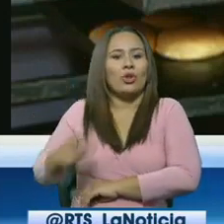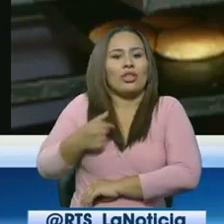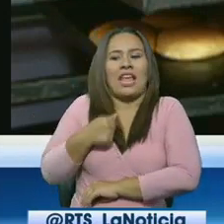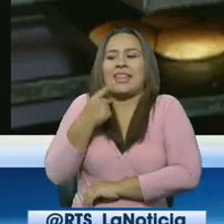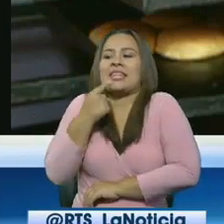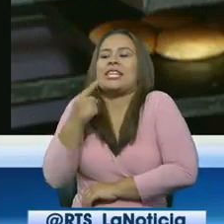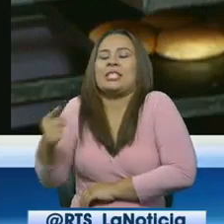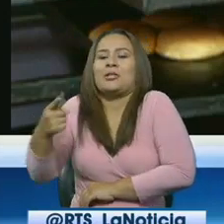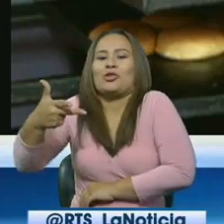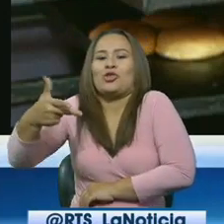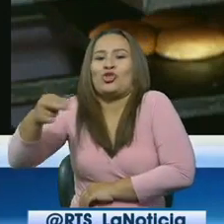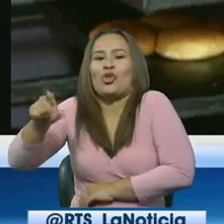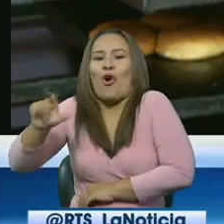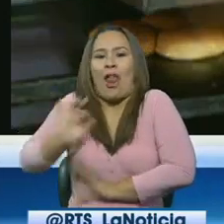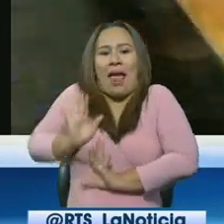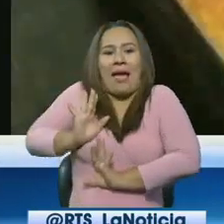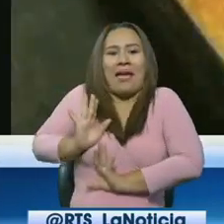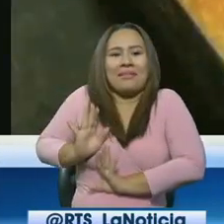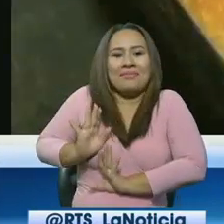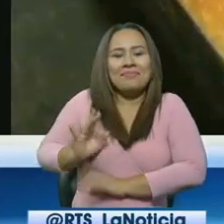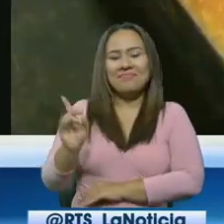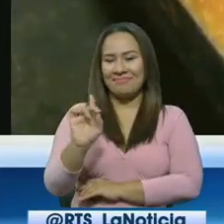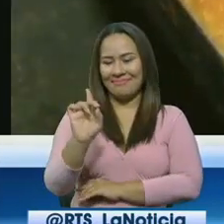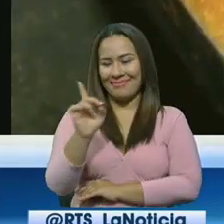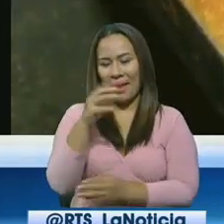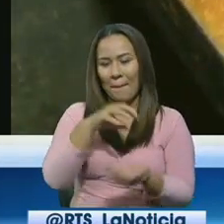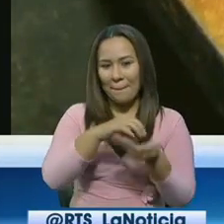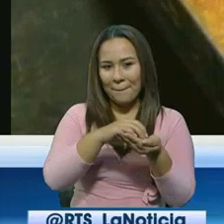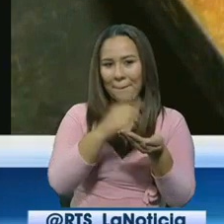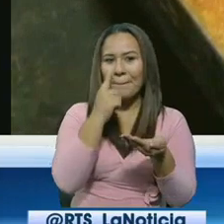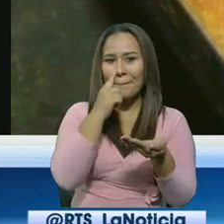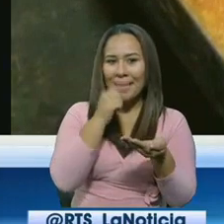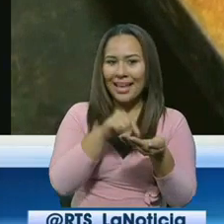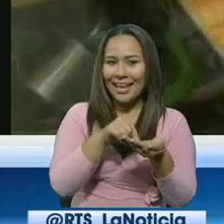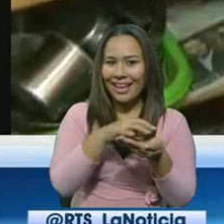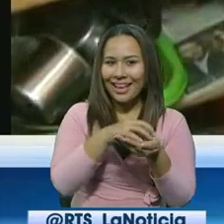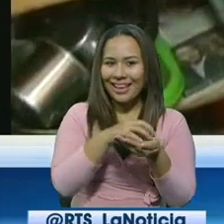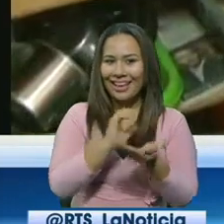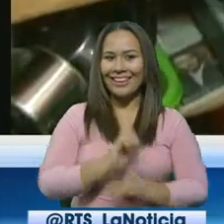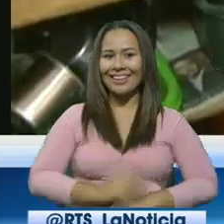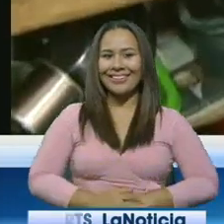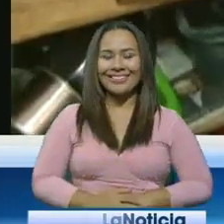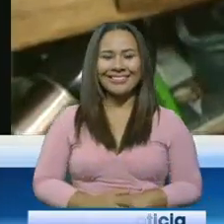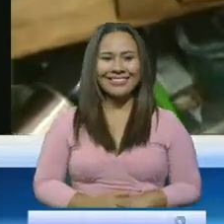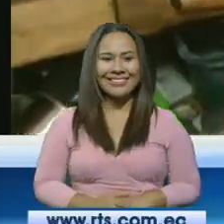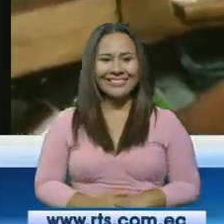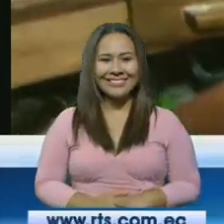por eso les llamaban cholas.